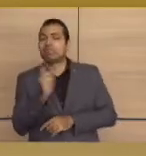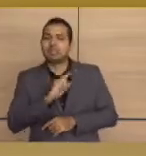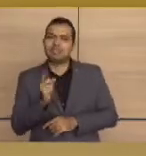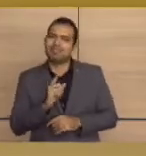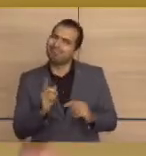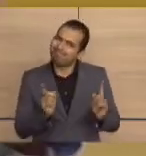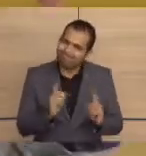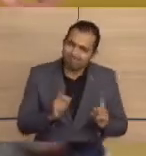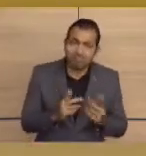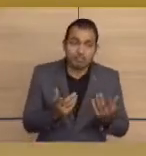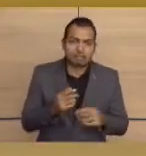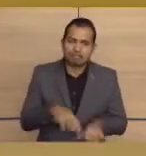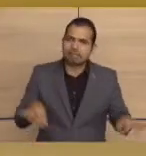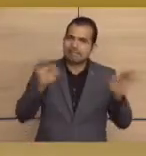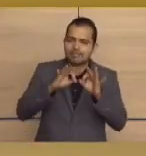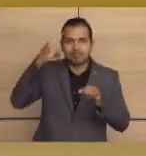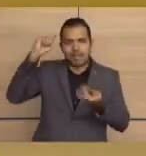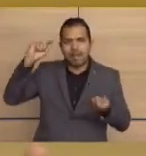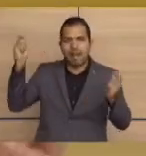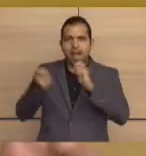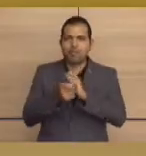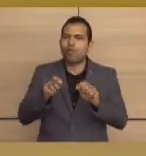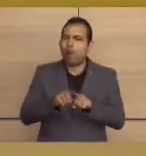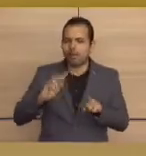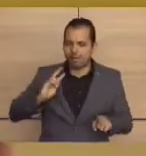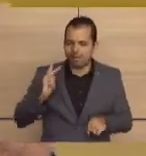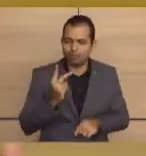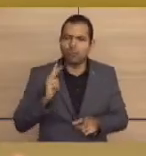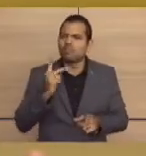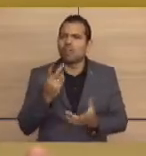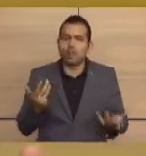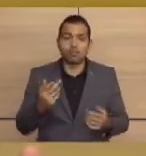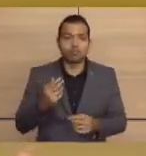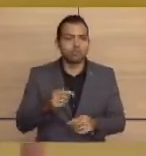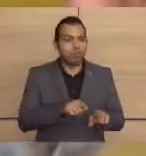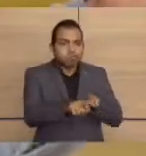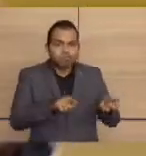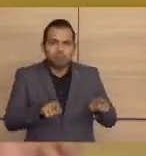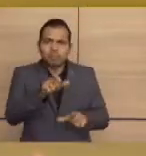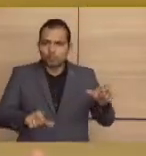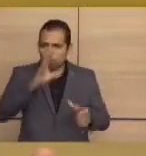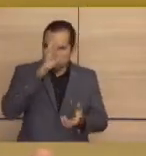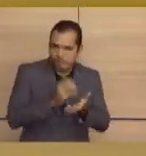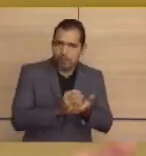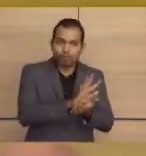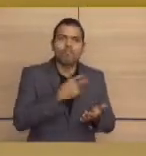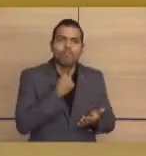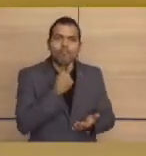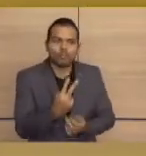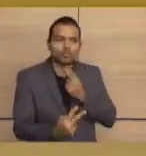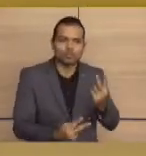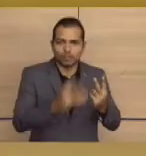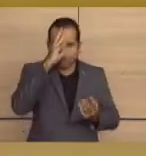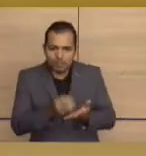útil sería evolucionar un poco más y entender el poder que tiene la voz de cada persona, sin importar su edad, y las